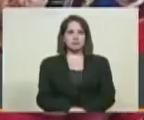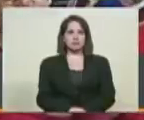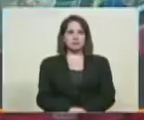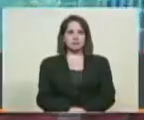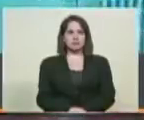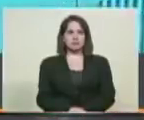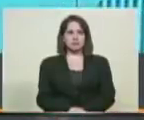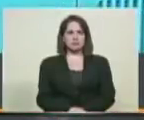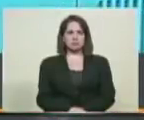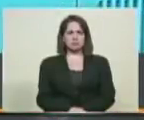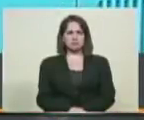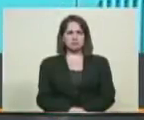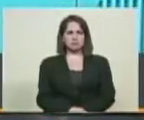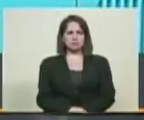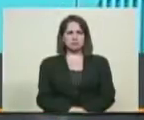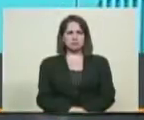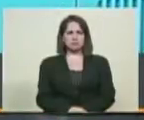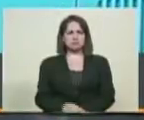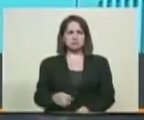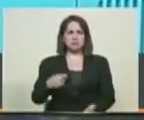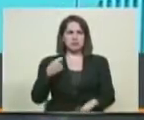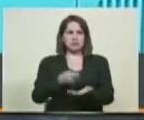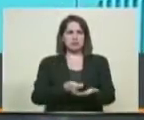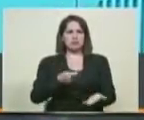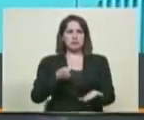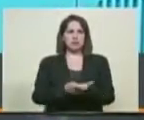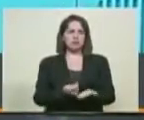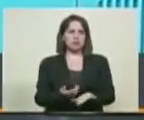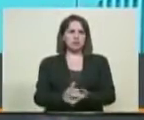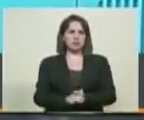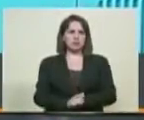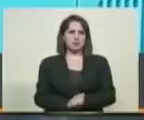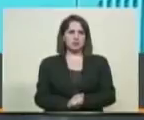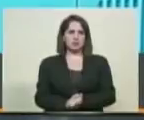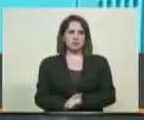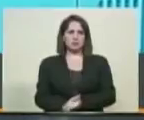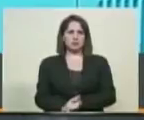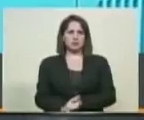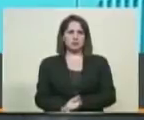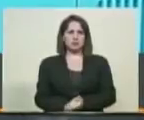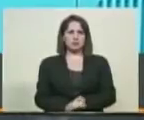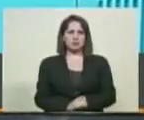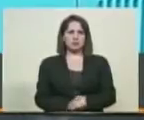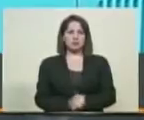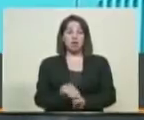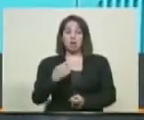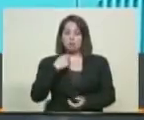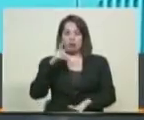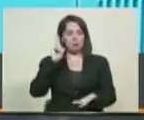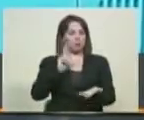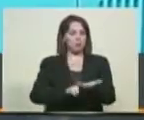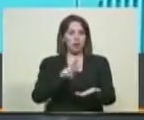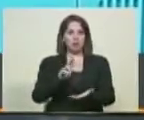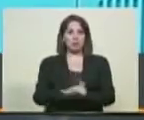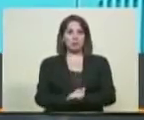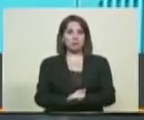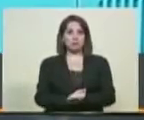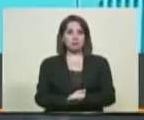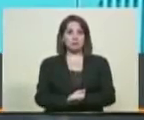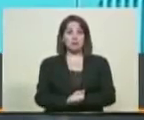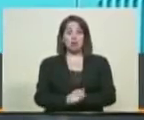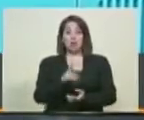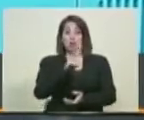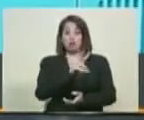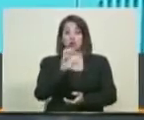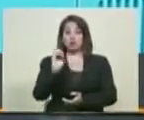Igualmente me solicita una inversión grande, grande, grande, yo se la voy a aprobar, para adquirir